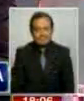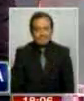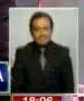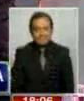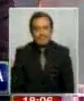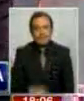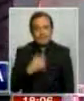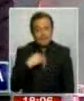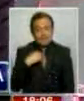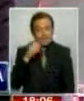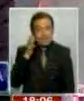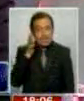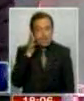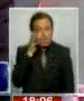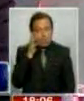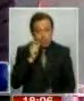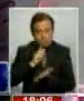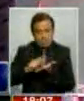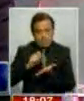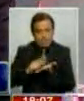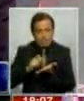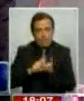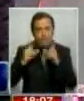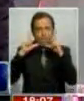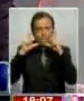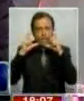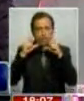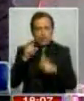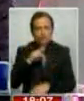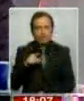estoy escuchando, anoté Photoshop,